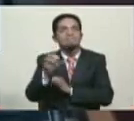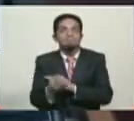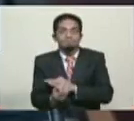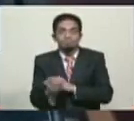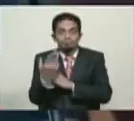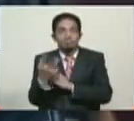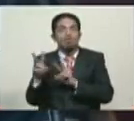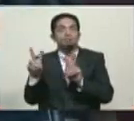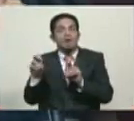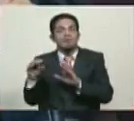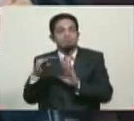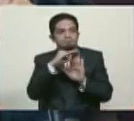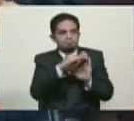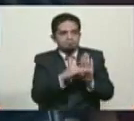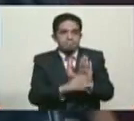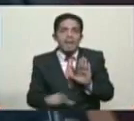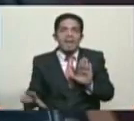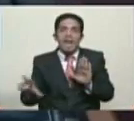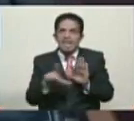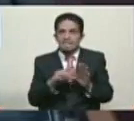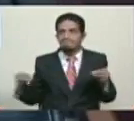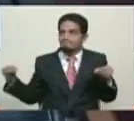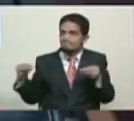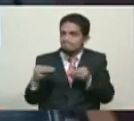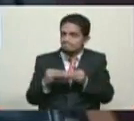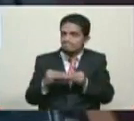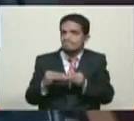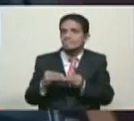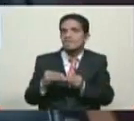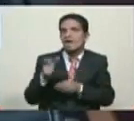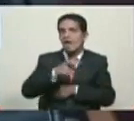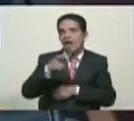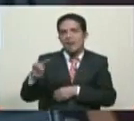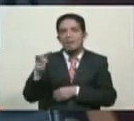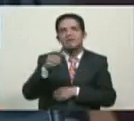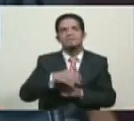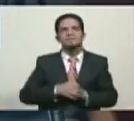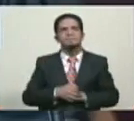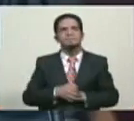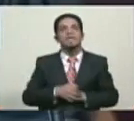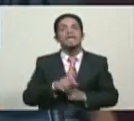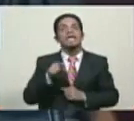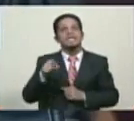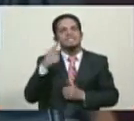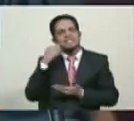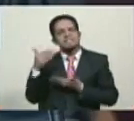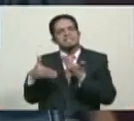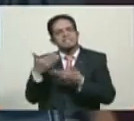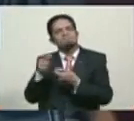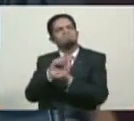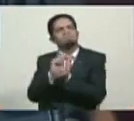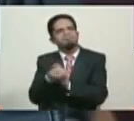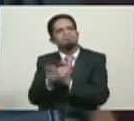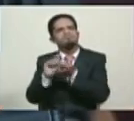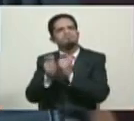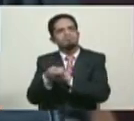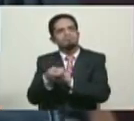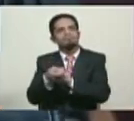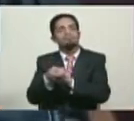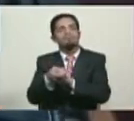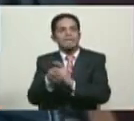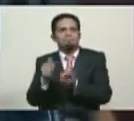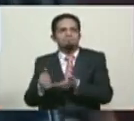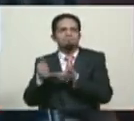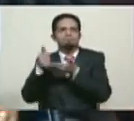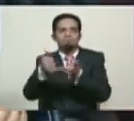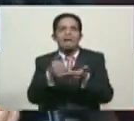jurídico necesario a la democracia social y participativa. Eso conlleva, mutatis mutandis, rescatar el Estado de Derecho